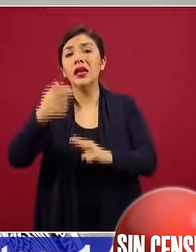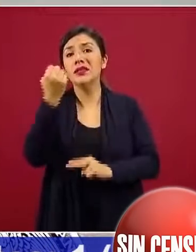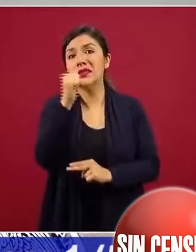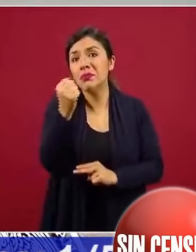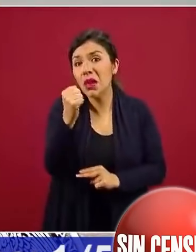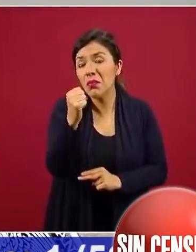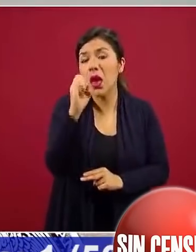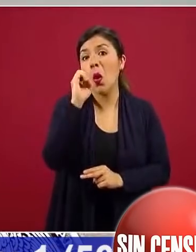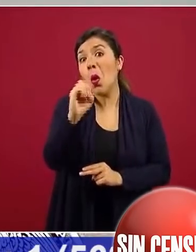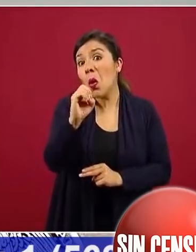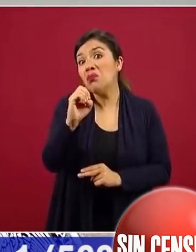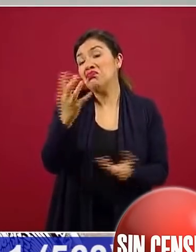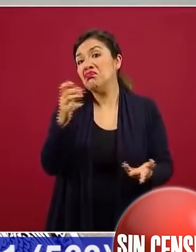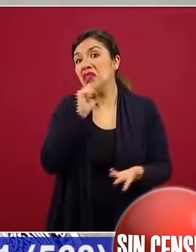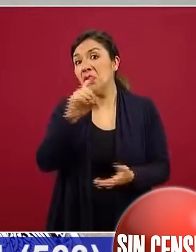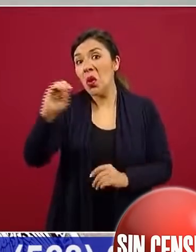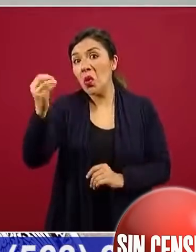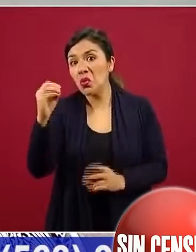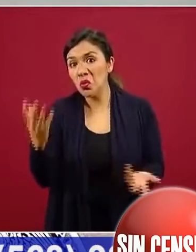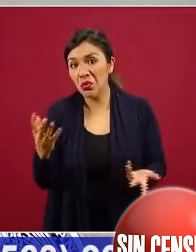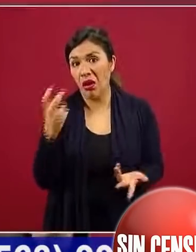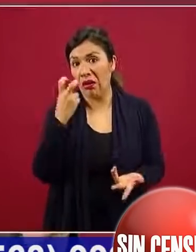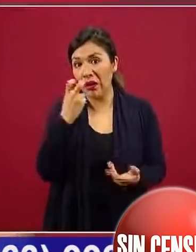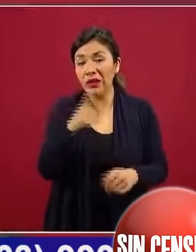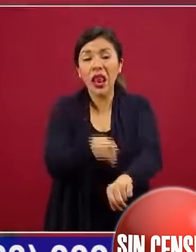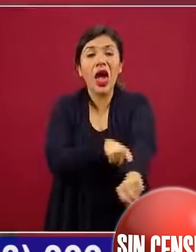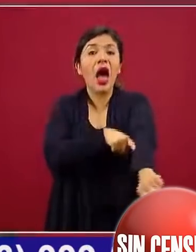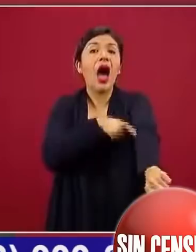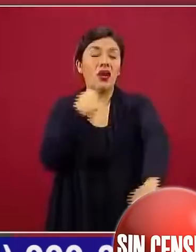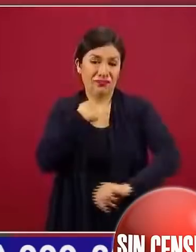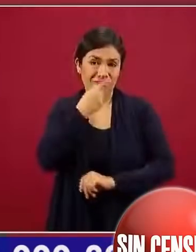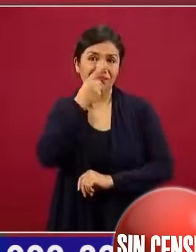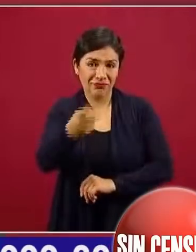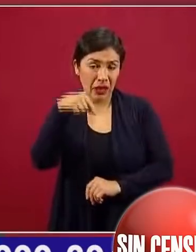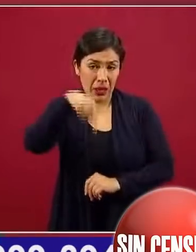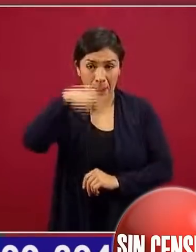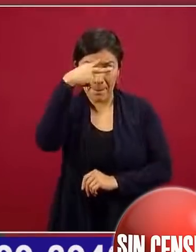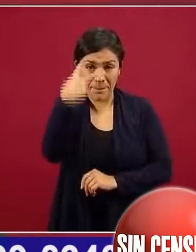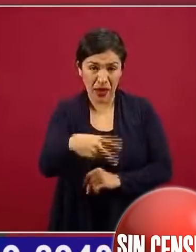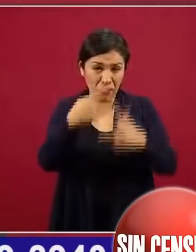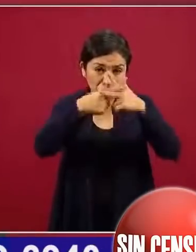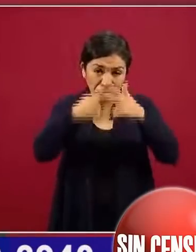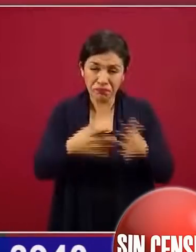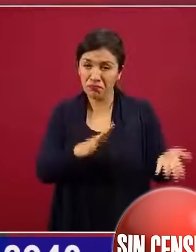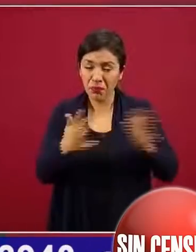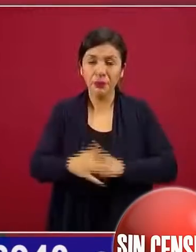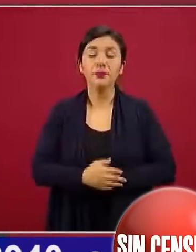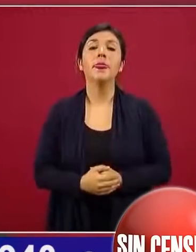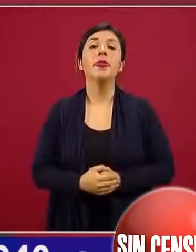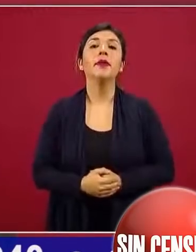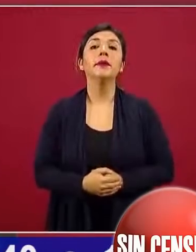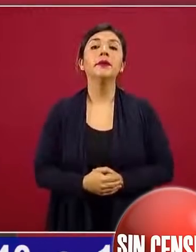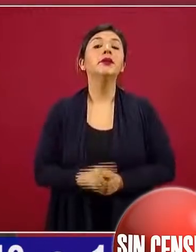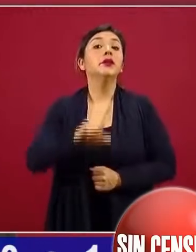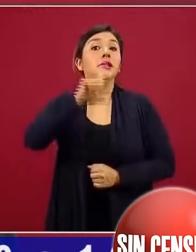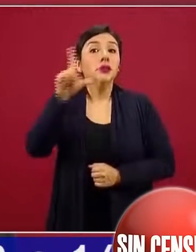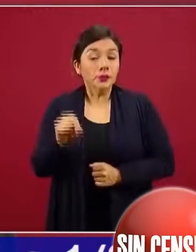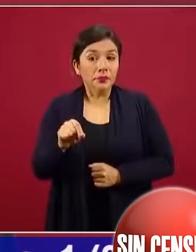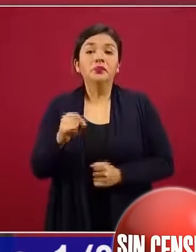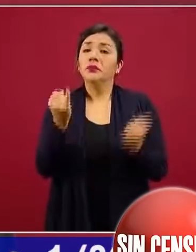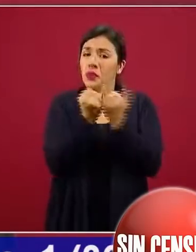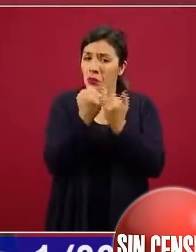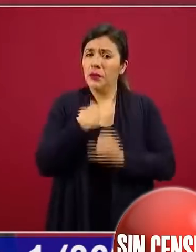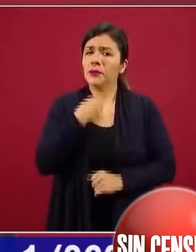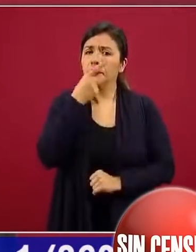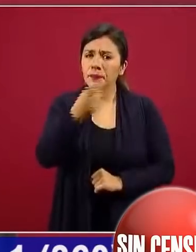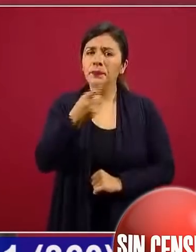septiembre o incluso octubre. Esa es la epidemia larga que esperamos en México. Y posteriormente, como también hemos